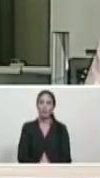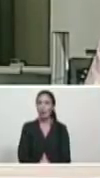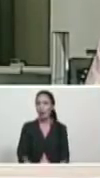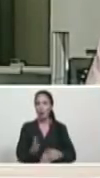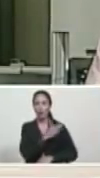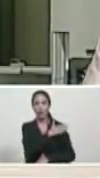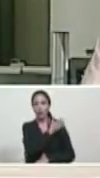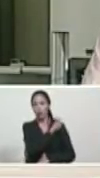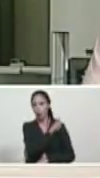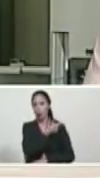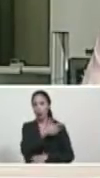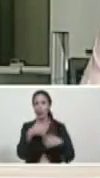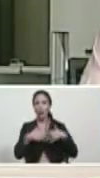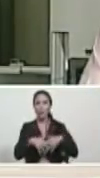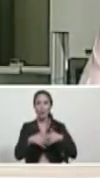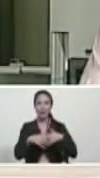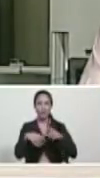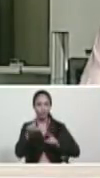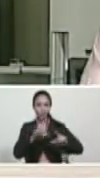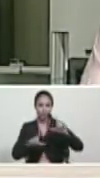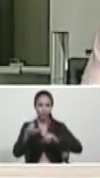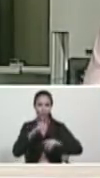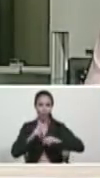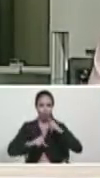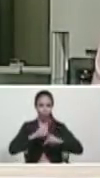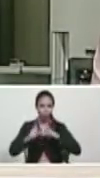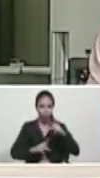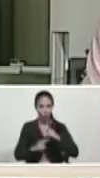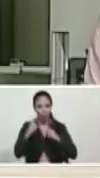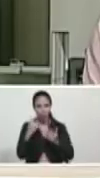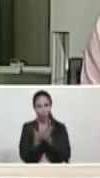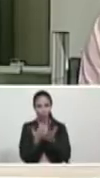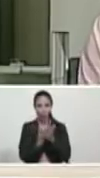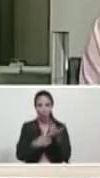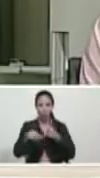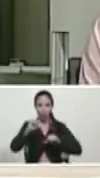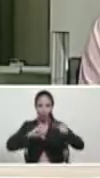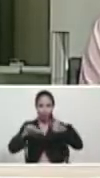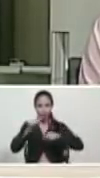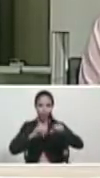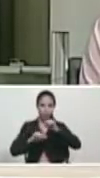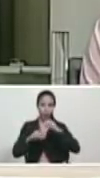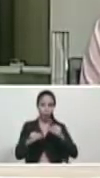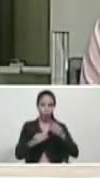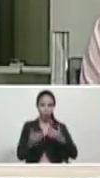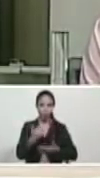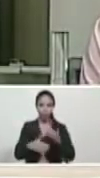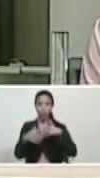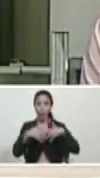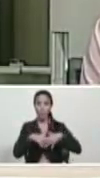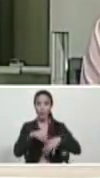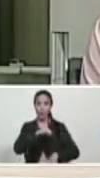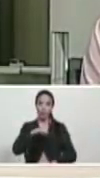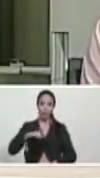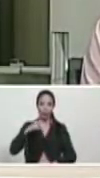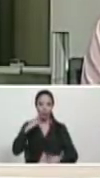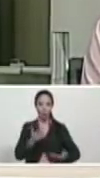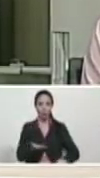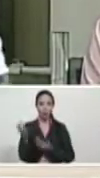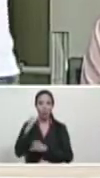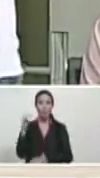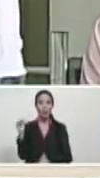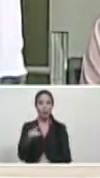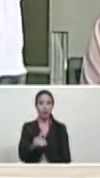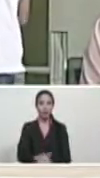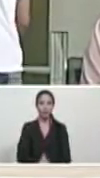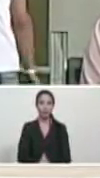este Laboratorio Pharma para que veamos la producción de fármacos en una empresa privada del centro